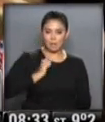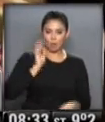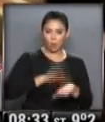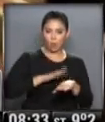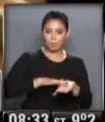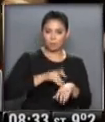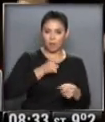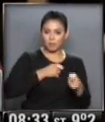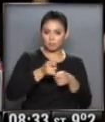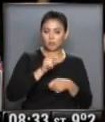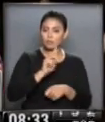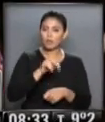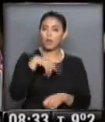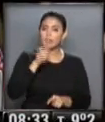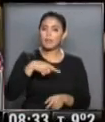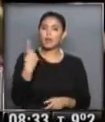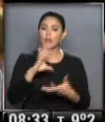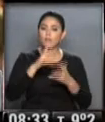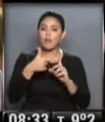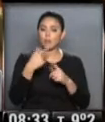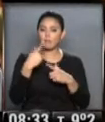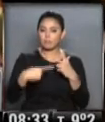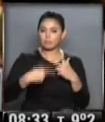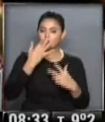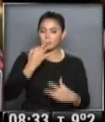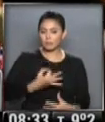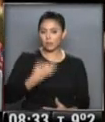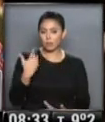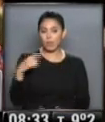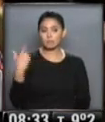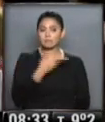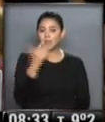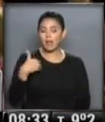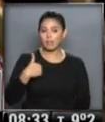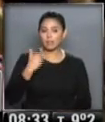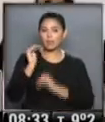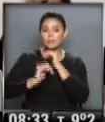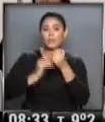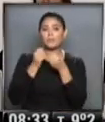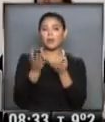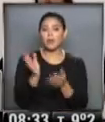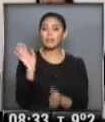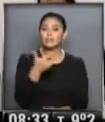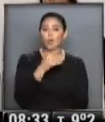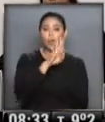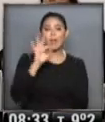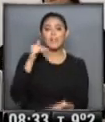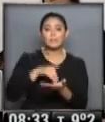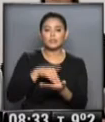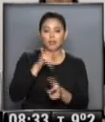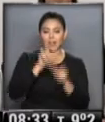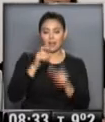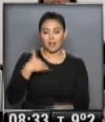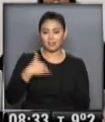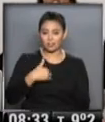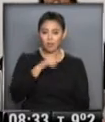genocidas, sino también en todas las medidas concretas que han permitido a todos los argentinos ir mejorando, a todos, a los 40 millones, a